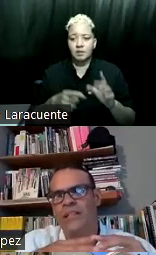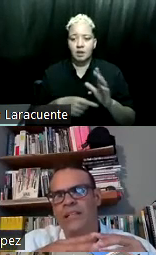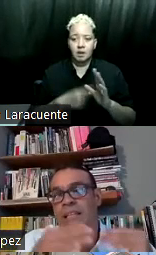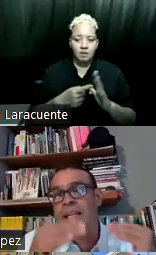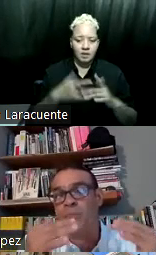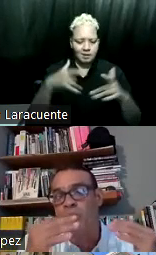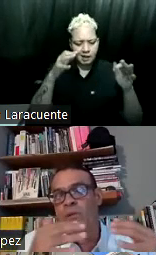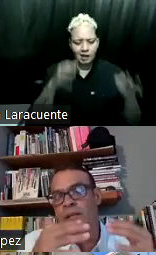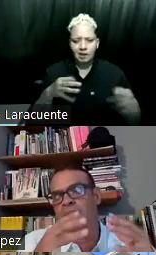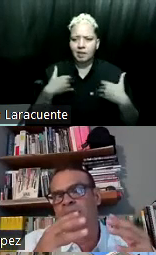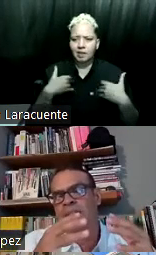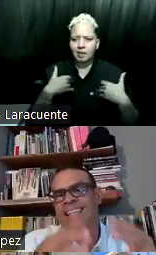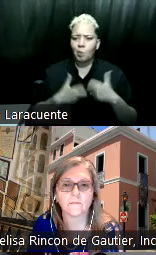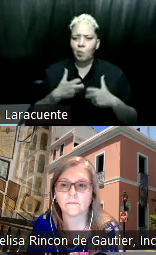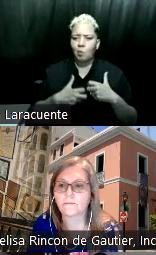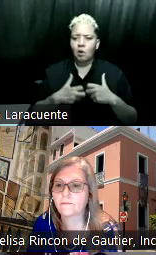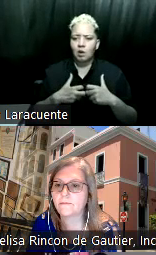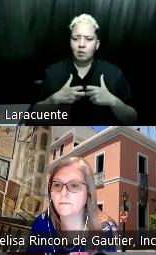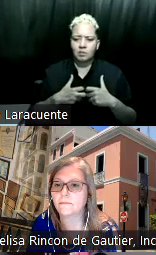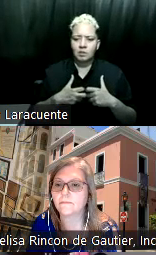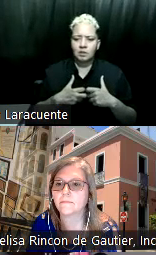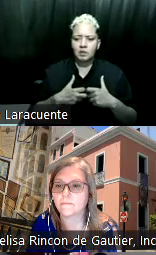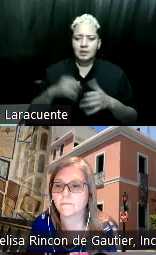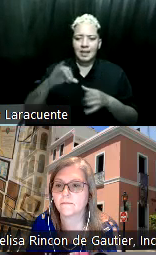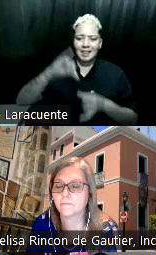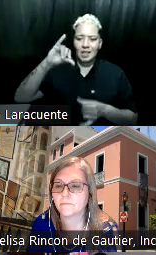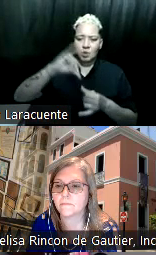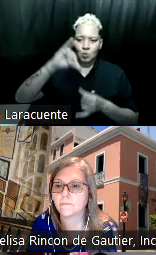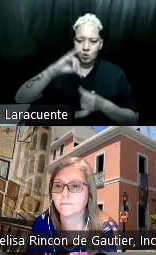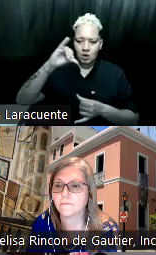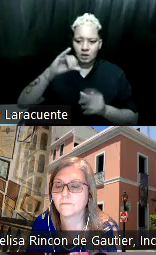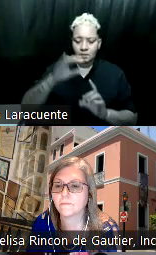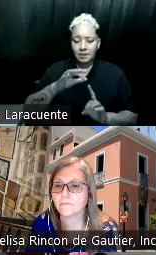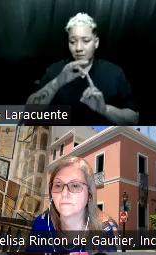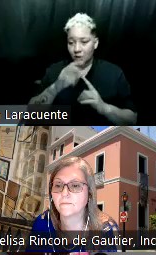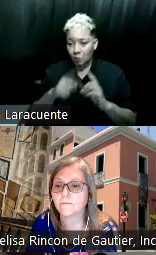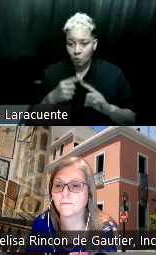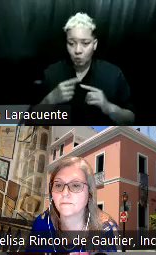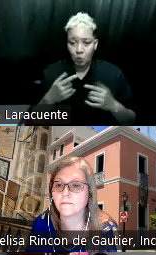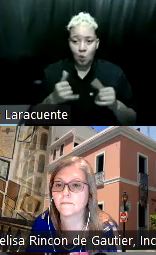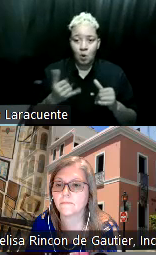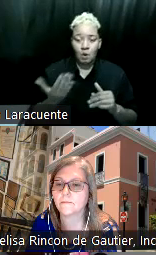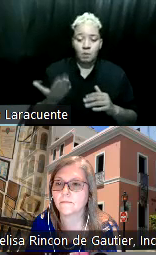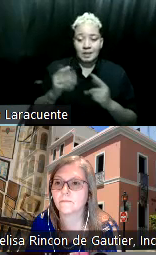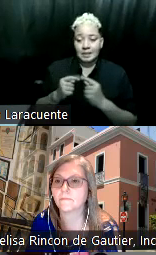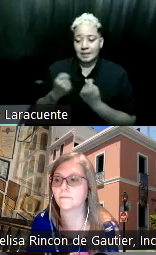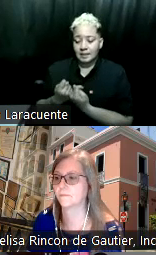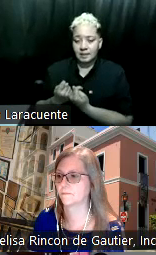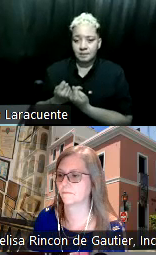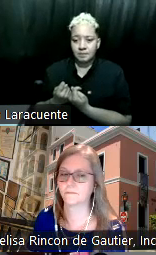afirmamos que tenemos problemas de estatura, especialmente cuando jugábamos con estos